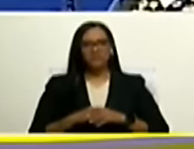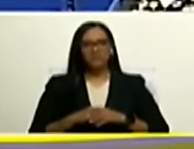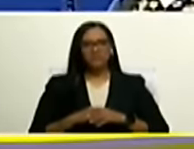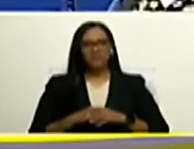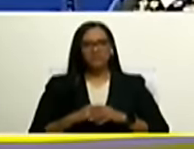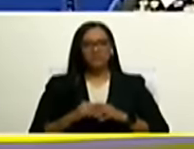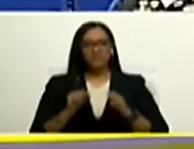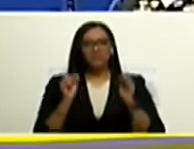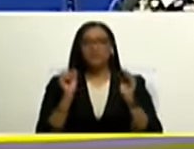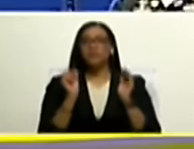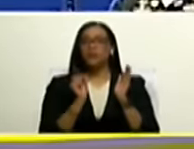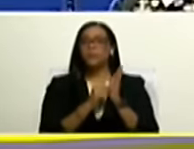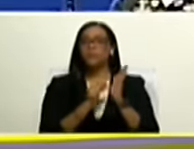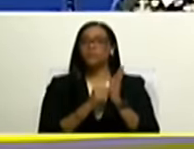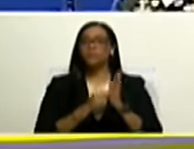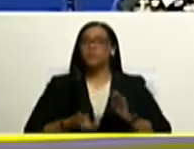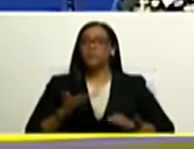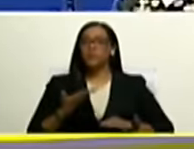Dato clave en la historia.